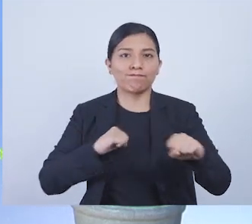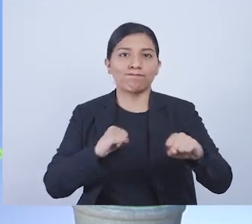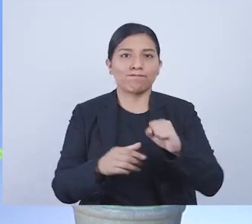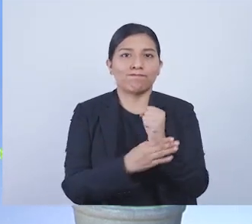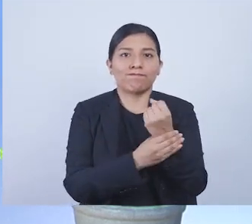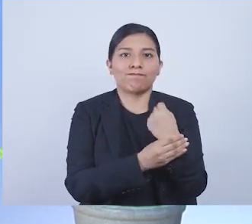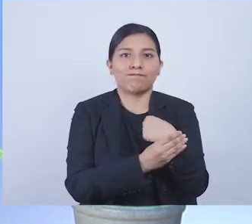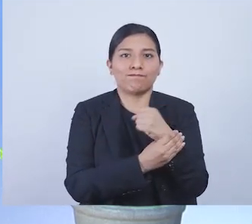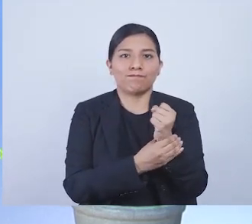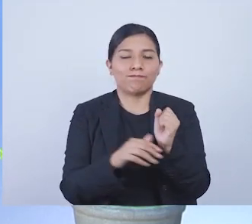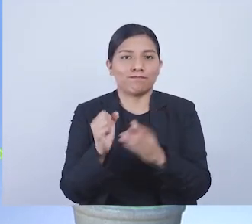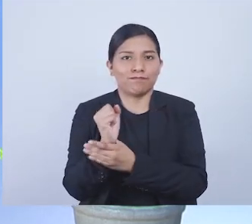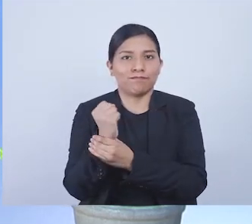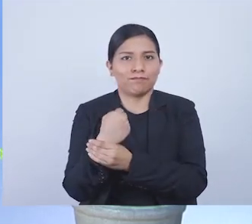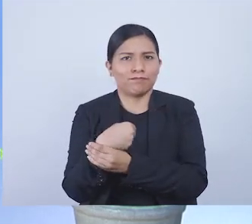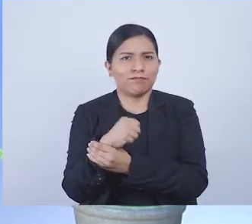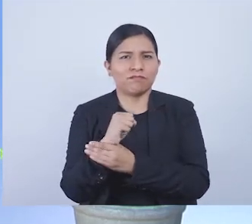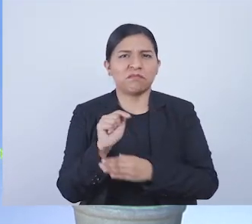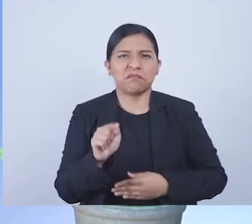fue